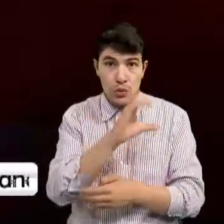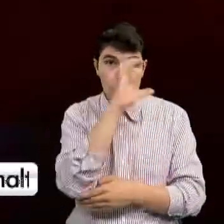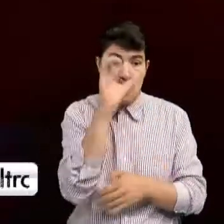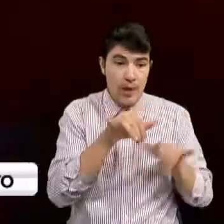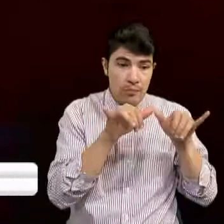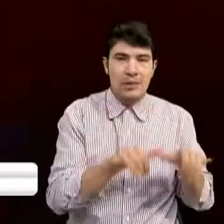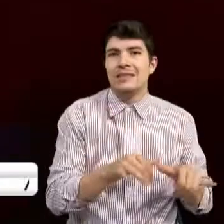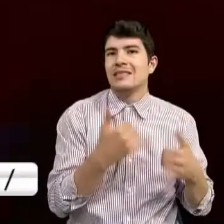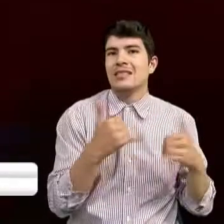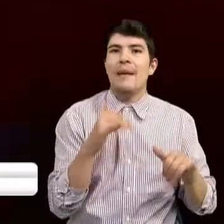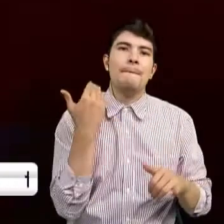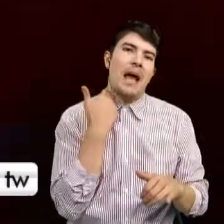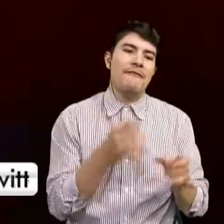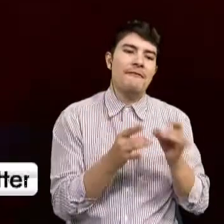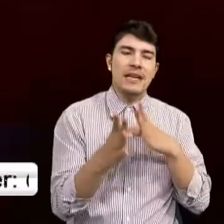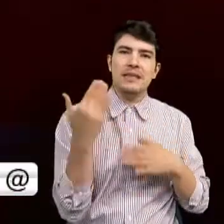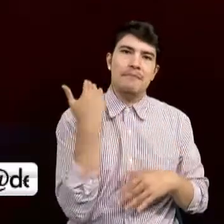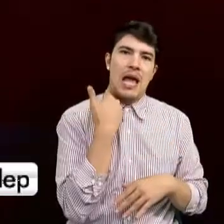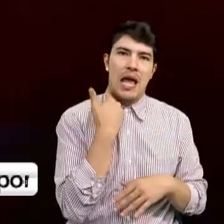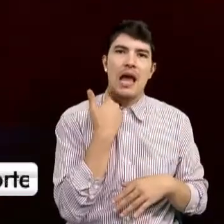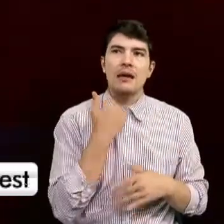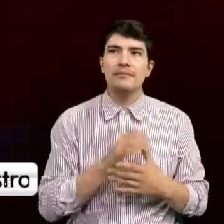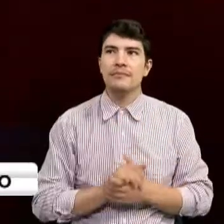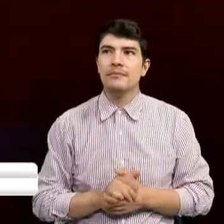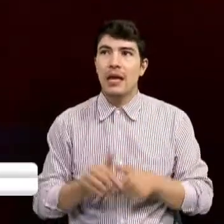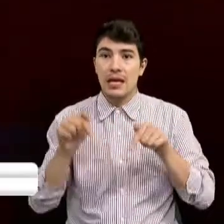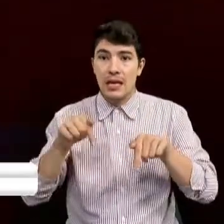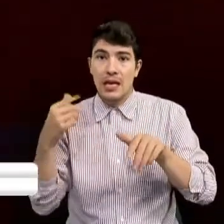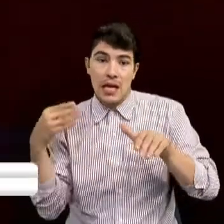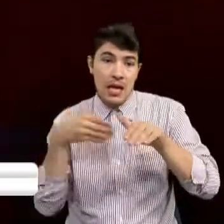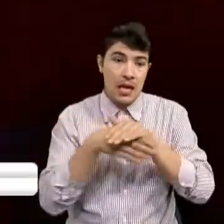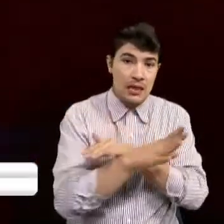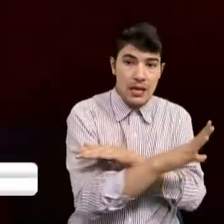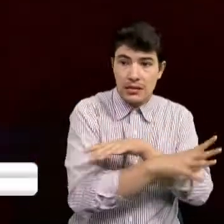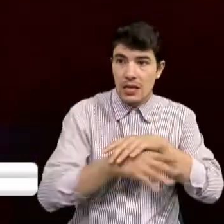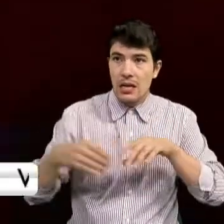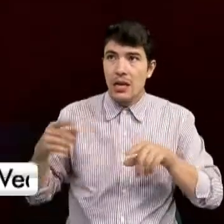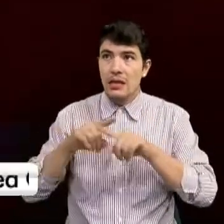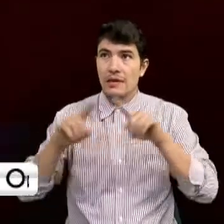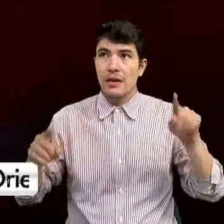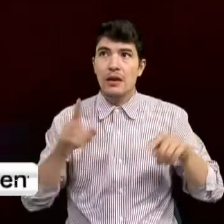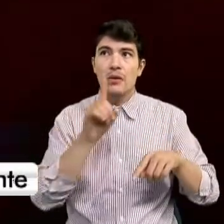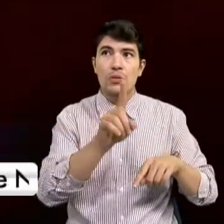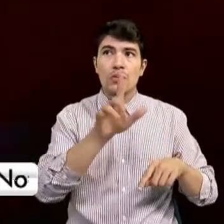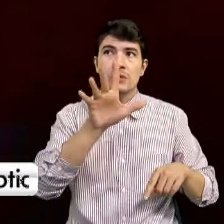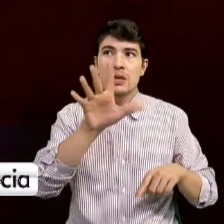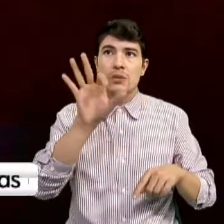hablando que la diferencia entre ingresos y salidas nos da una diferencia de